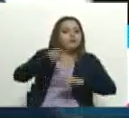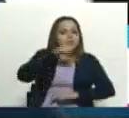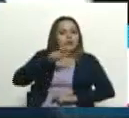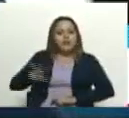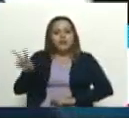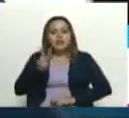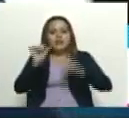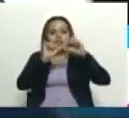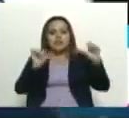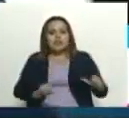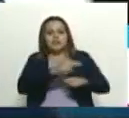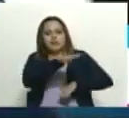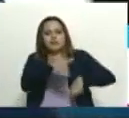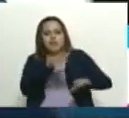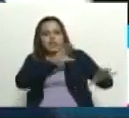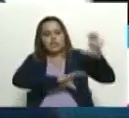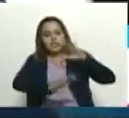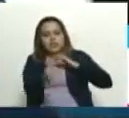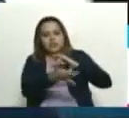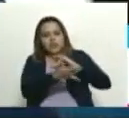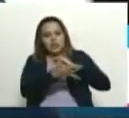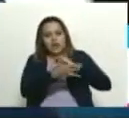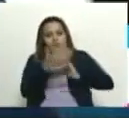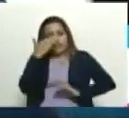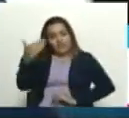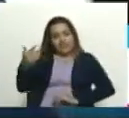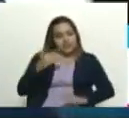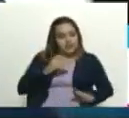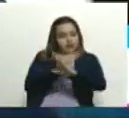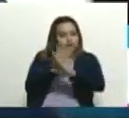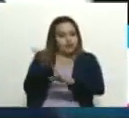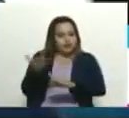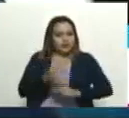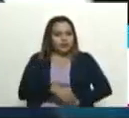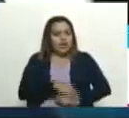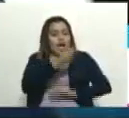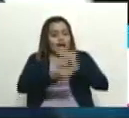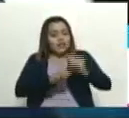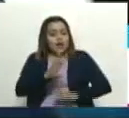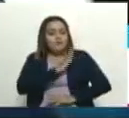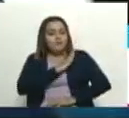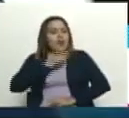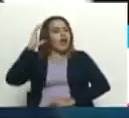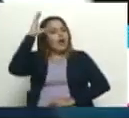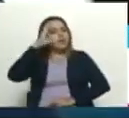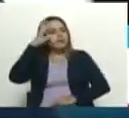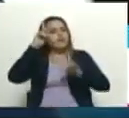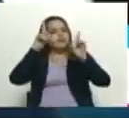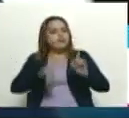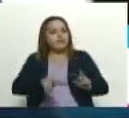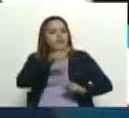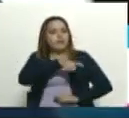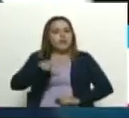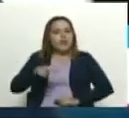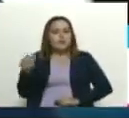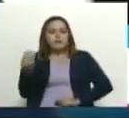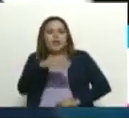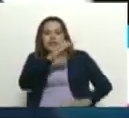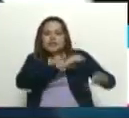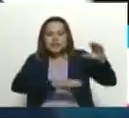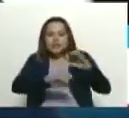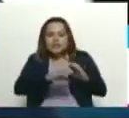del Sistema Nacional de Ciencia y Tecnología ante las sanciones. Hacernos de nuestras propias capacidades y voluntades. Más ciencia, presidente,